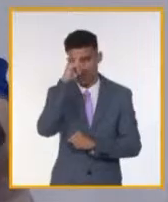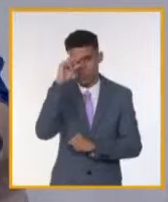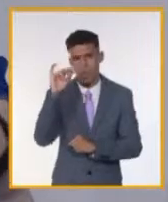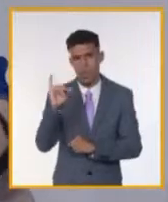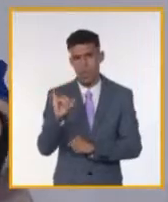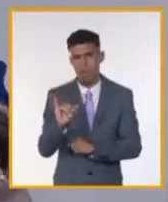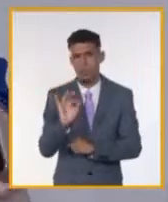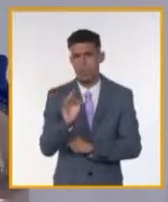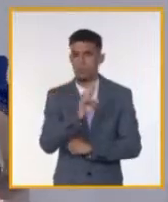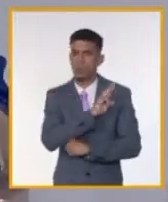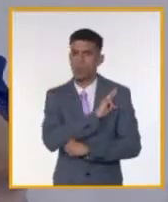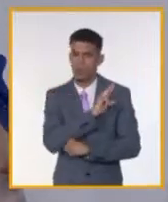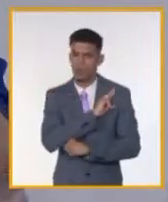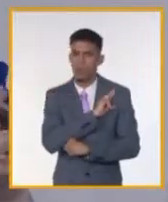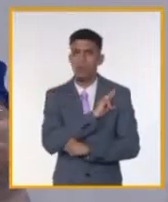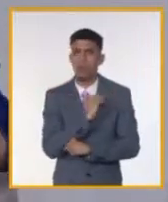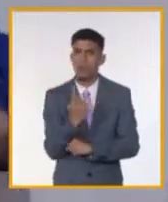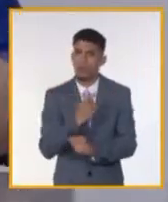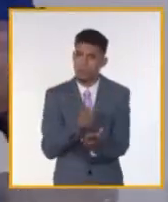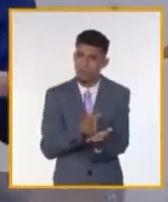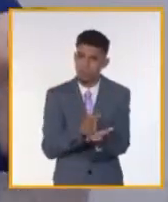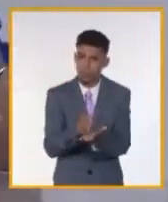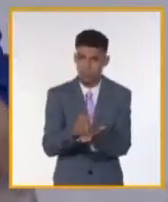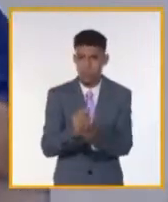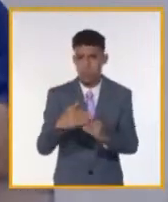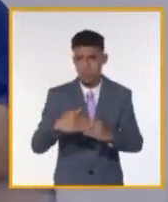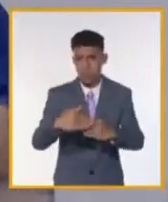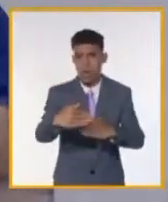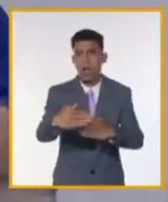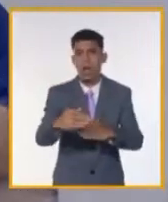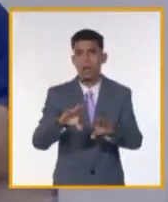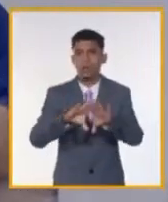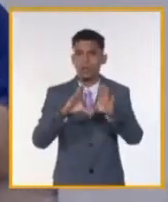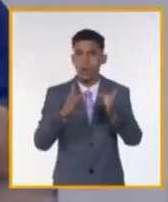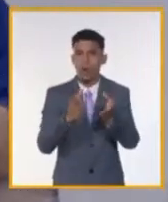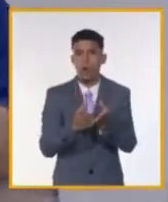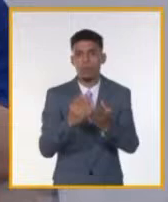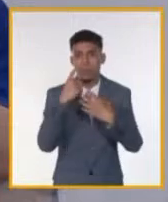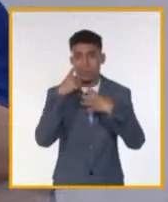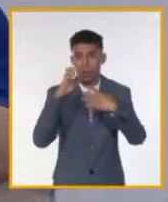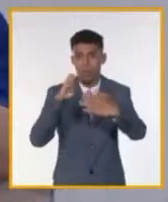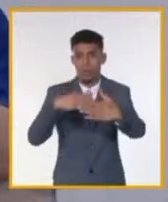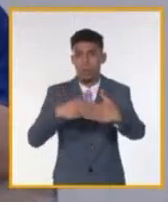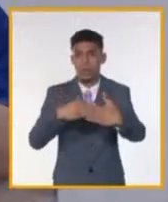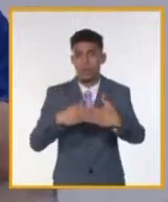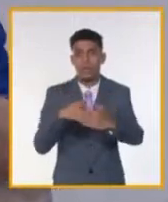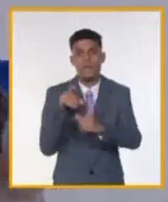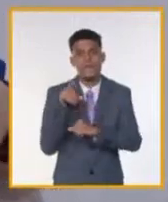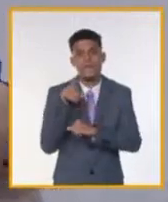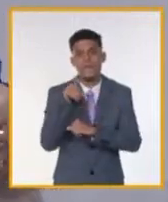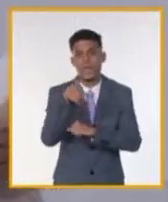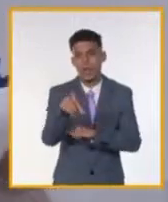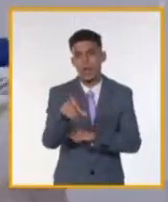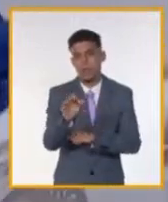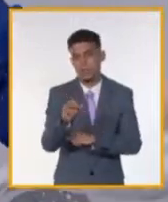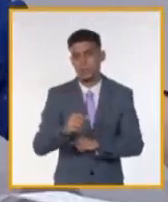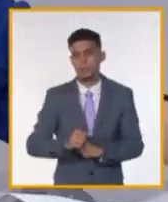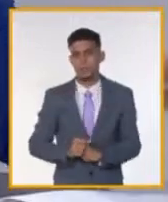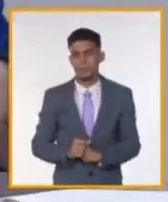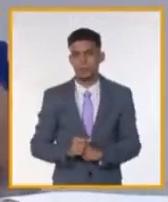y nos prestigiamos de mantenerlo y sostenerlo. Como decimos nosotros, hasta el final de nuestros días.